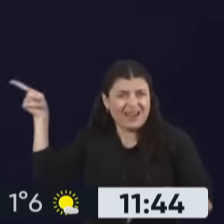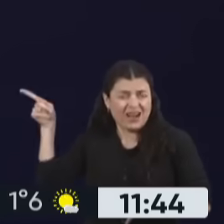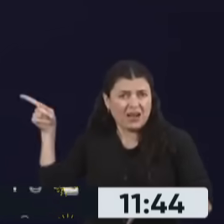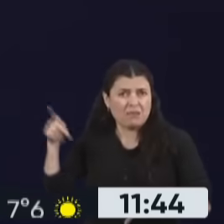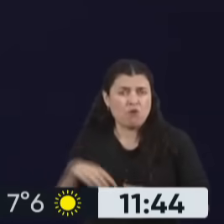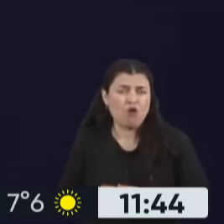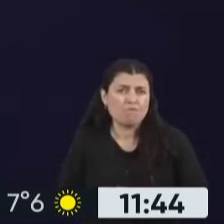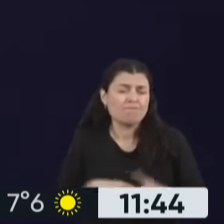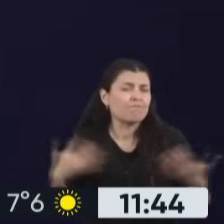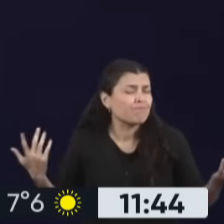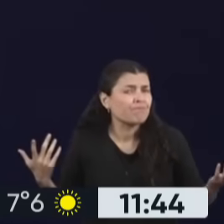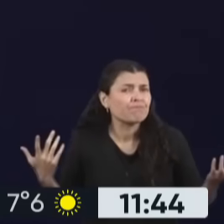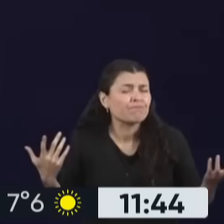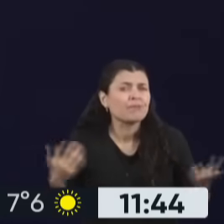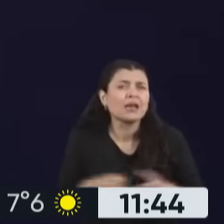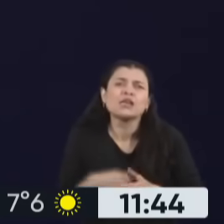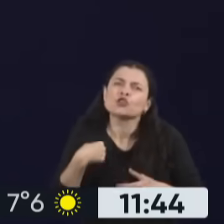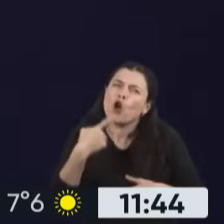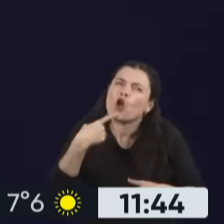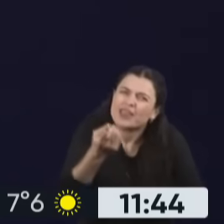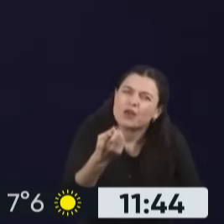y esto lo digo por algunos que